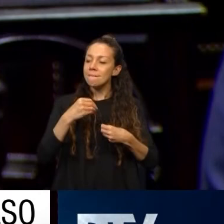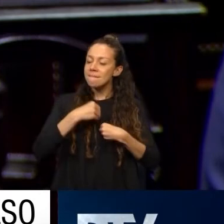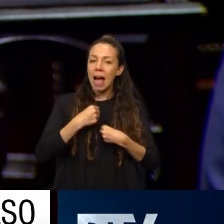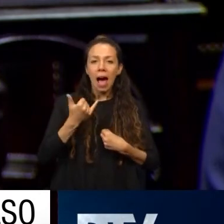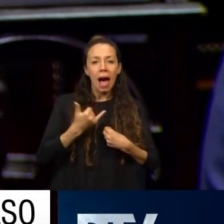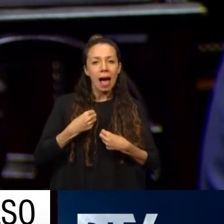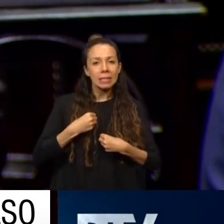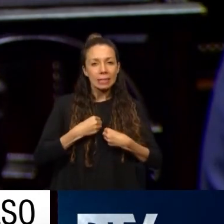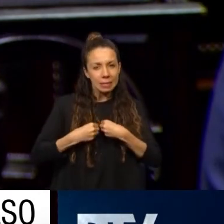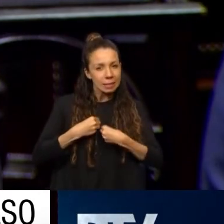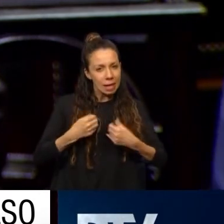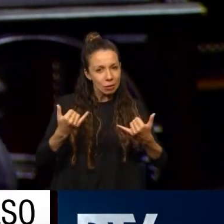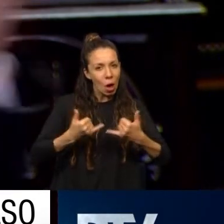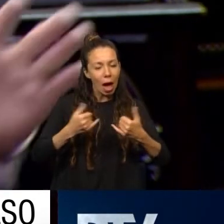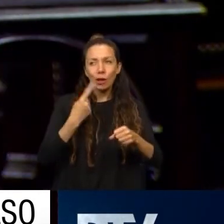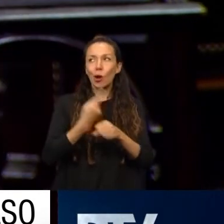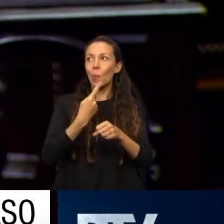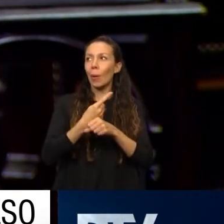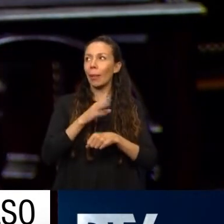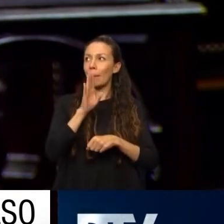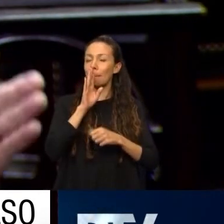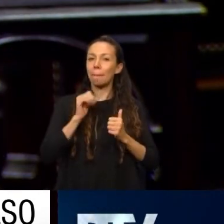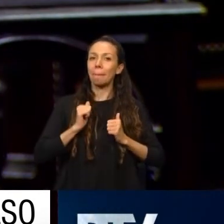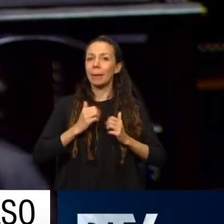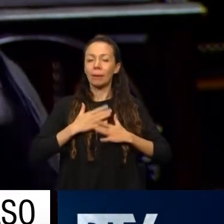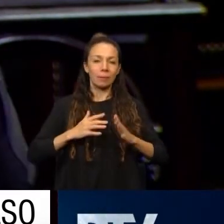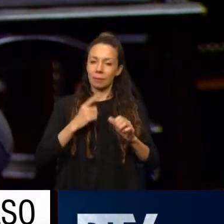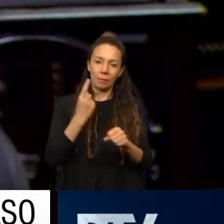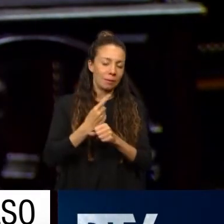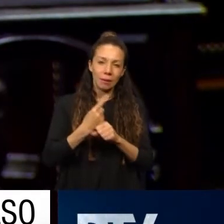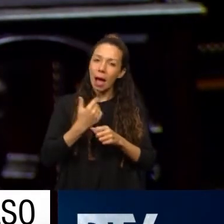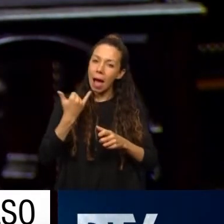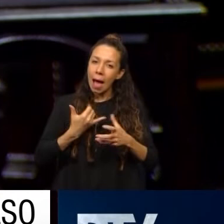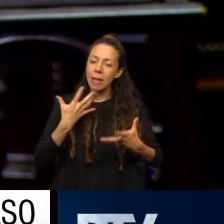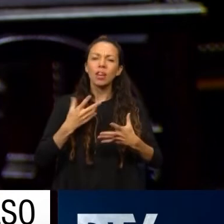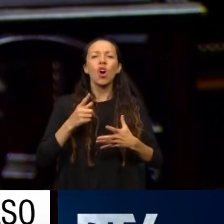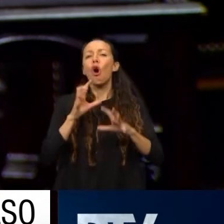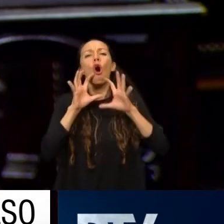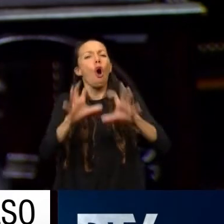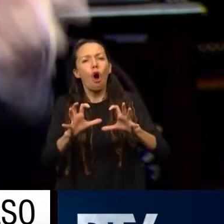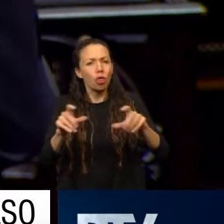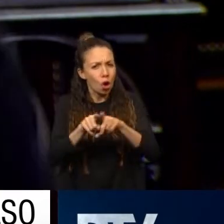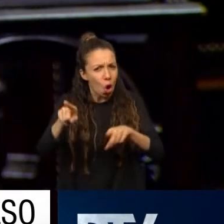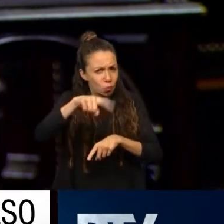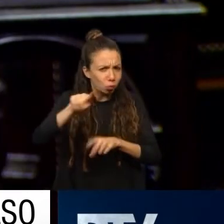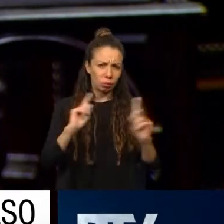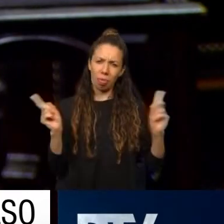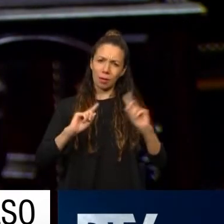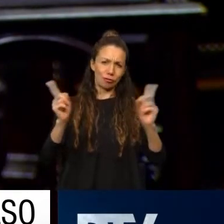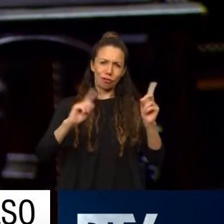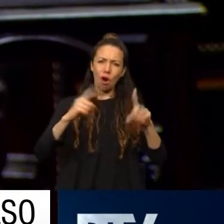Pero eso no quiere decir, no quiere decir que tenga odio como tienen ustedes. No quiere decir que